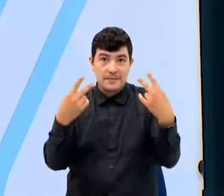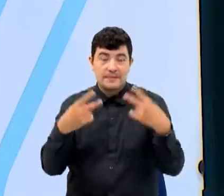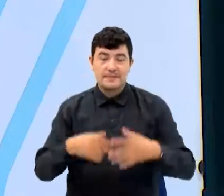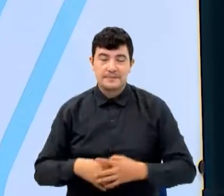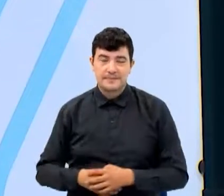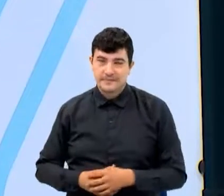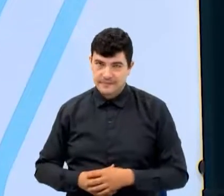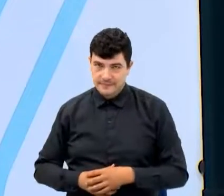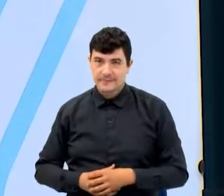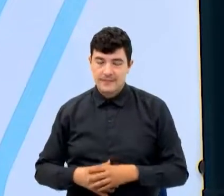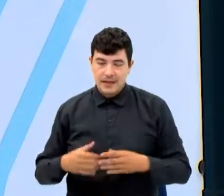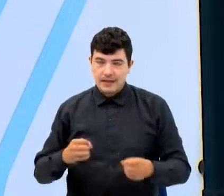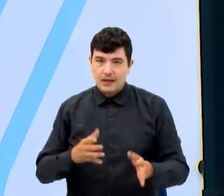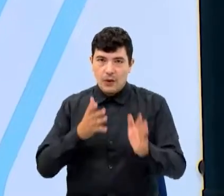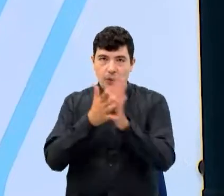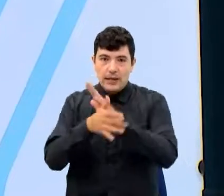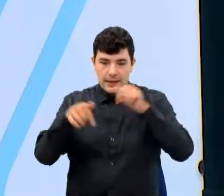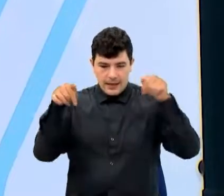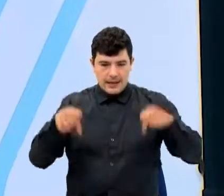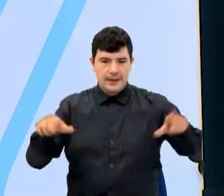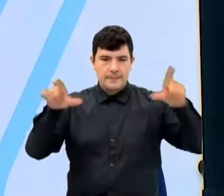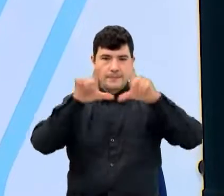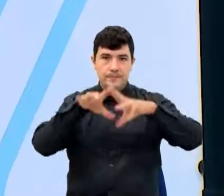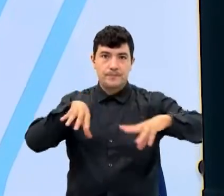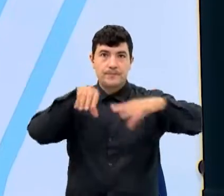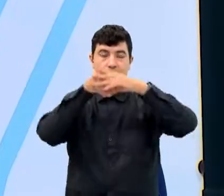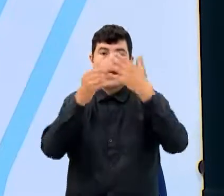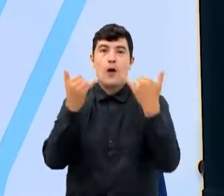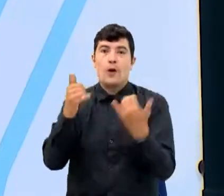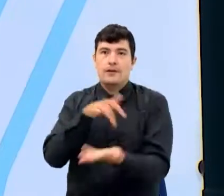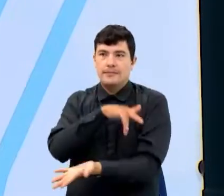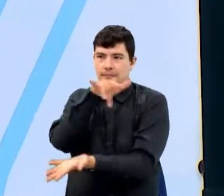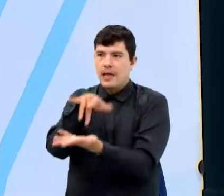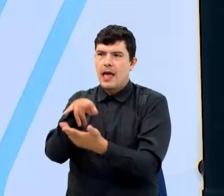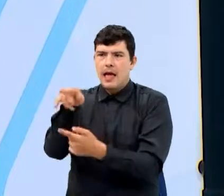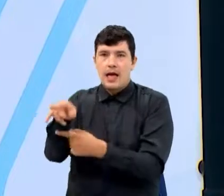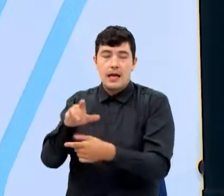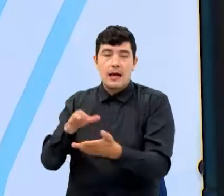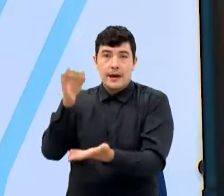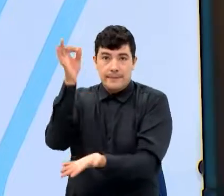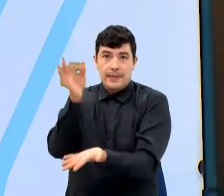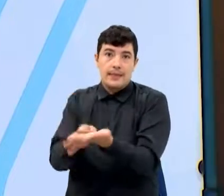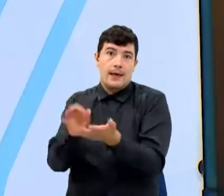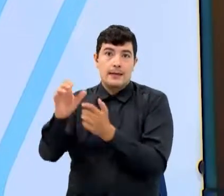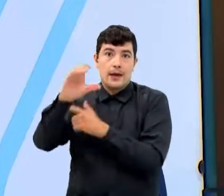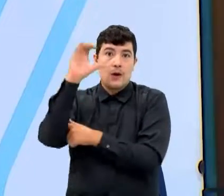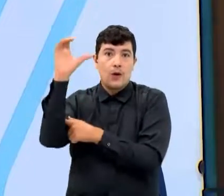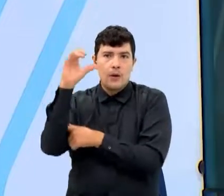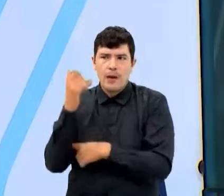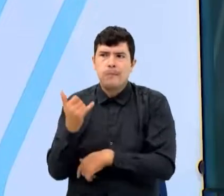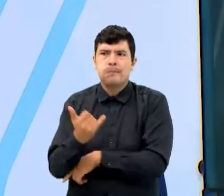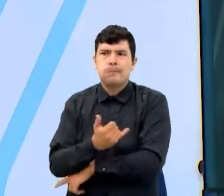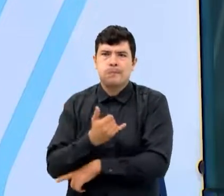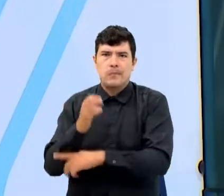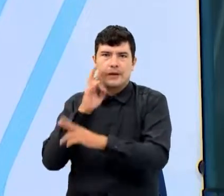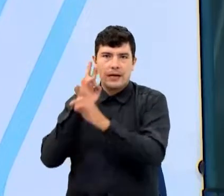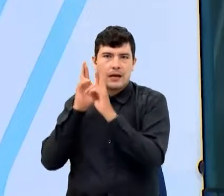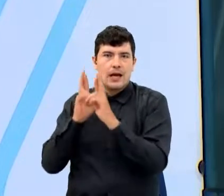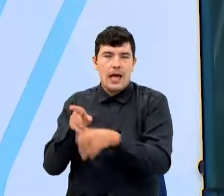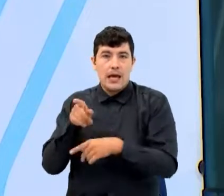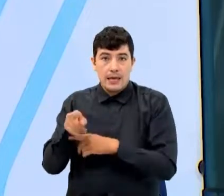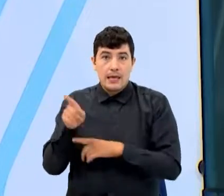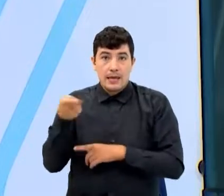Pues les cuento que nuestro canal Tro hoy hace presencia en la capital colombiana con los galardones